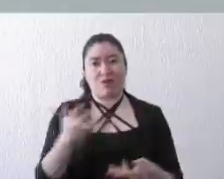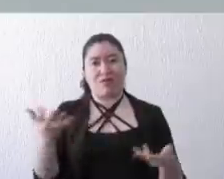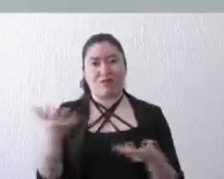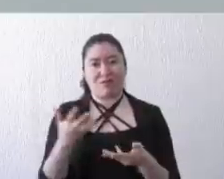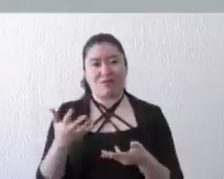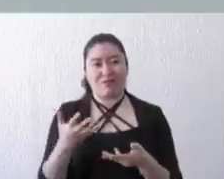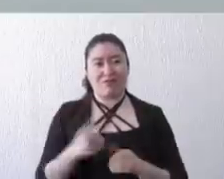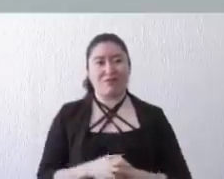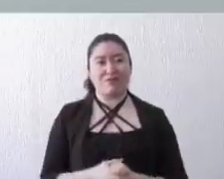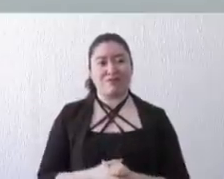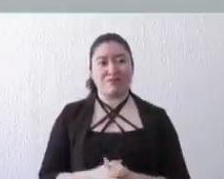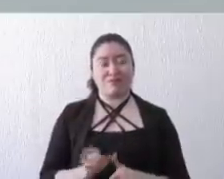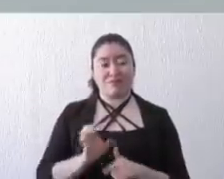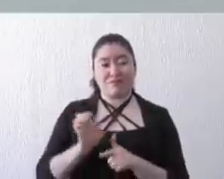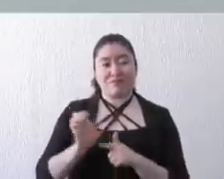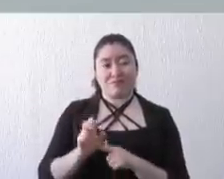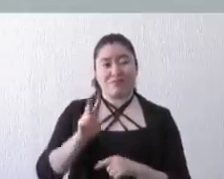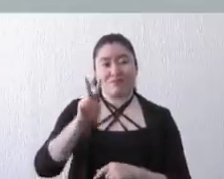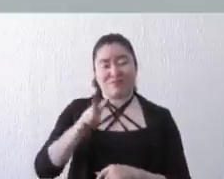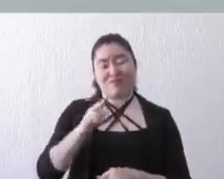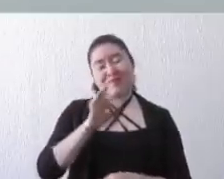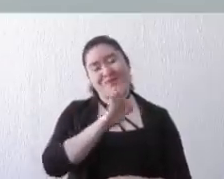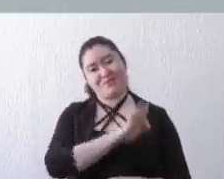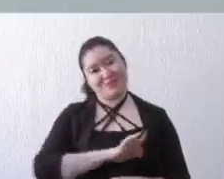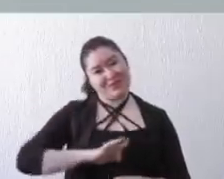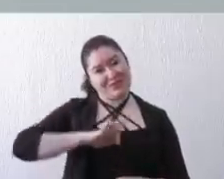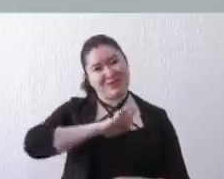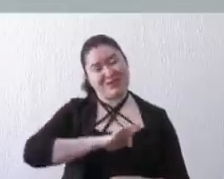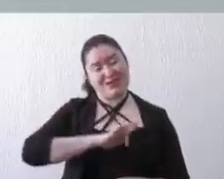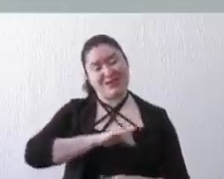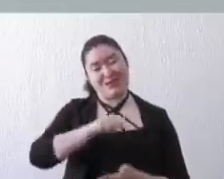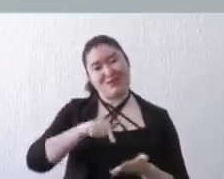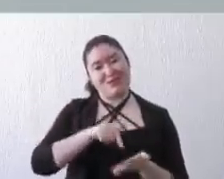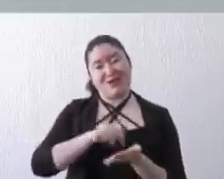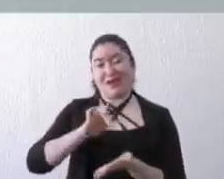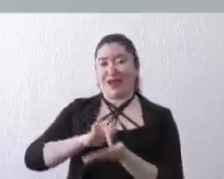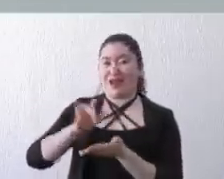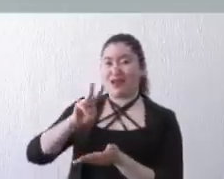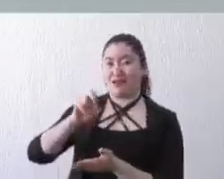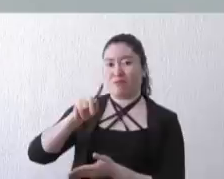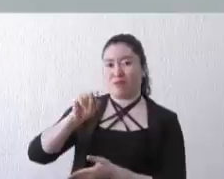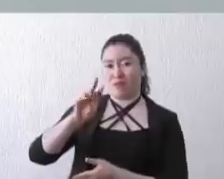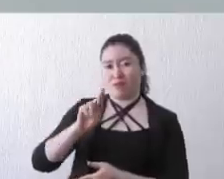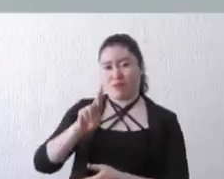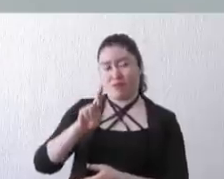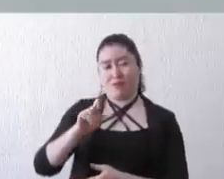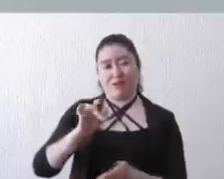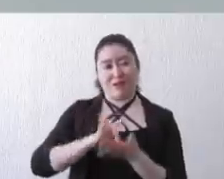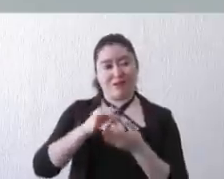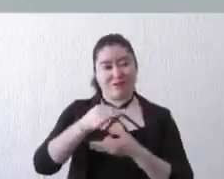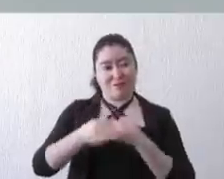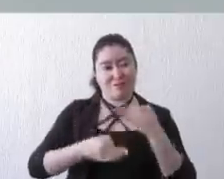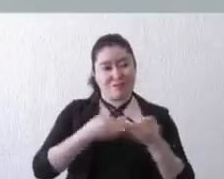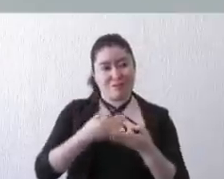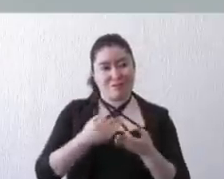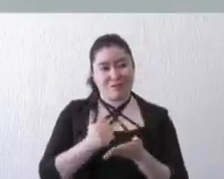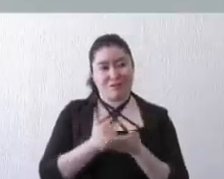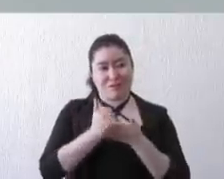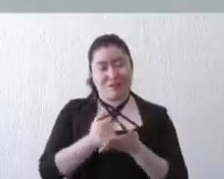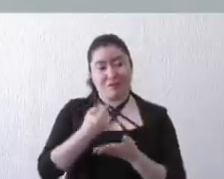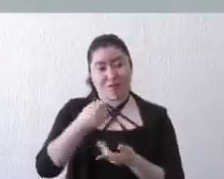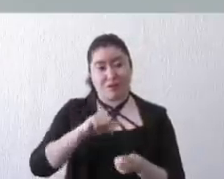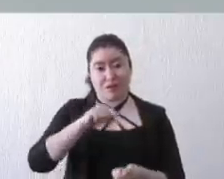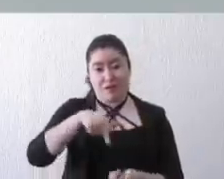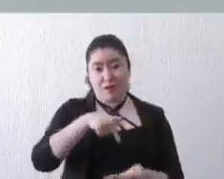Así que, enhorabuena por este espacio, gracias, Víctor, y gracias a todos por permitir que este espacio se convierta en una realidad